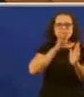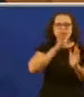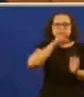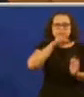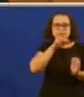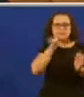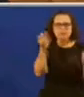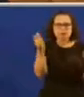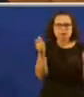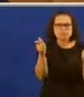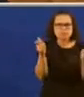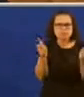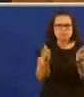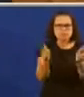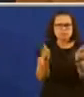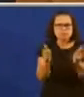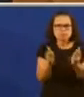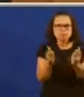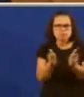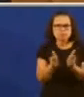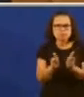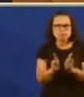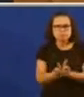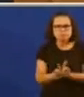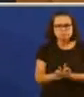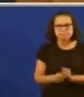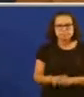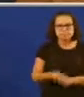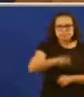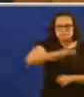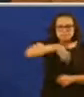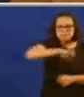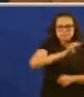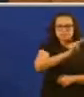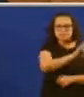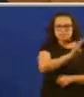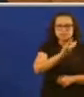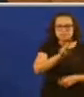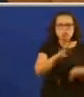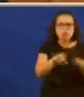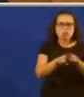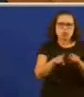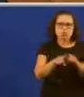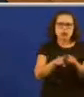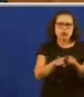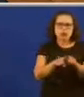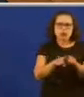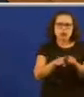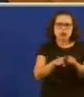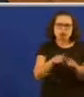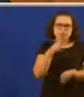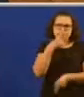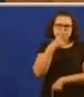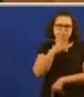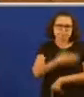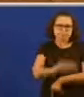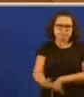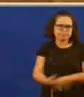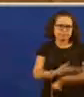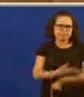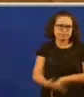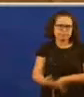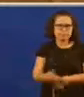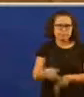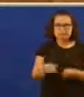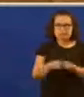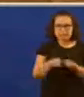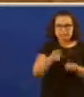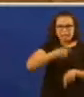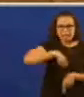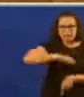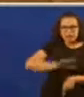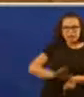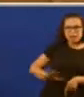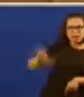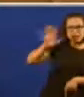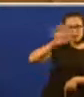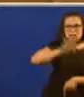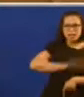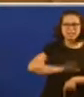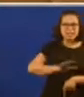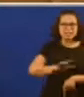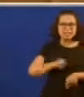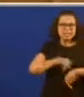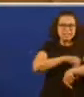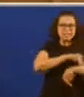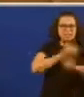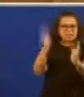falantes. E son vostedes tamén o partido das cloacas do Estado, montando unha policía política, igual que no